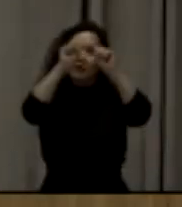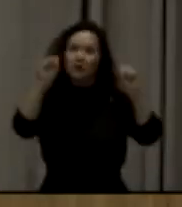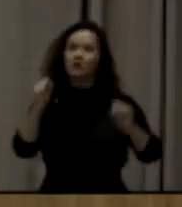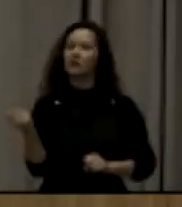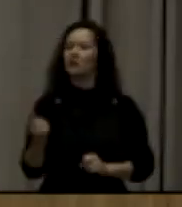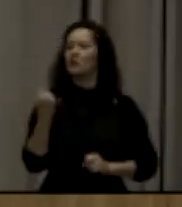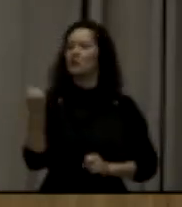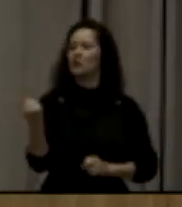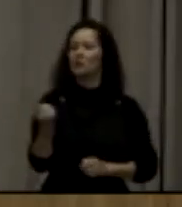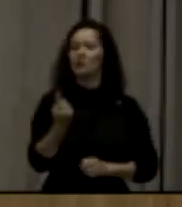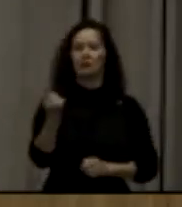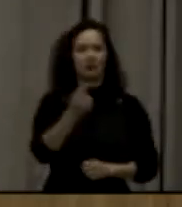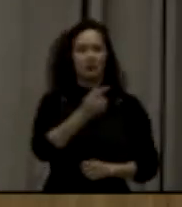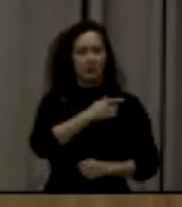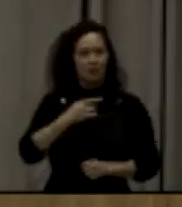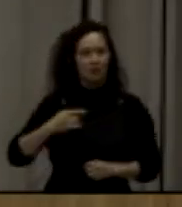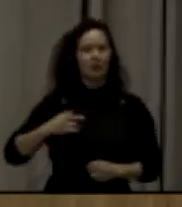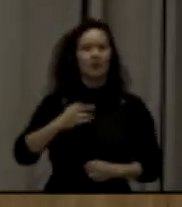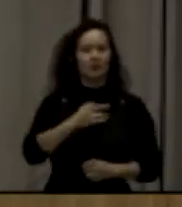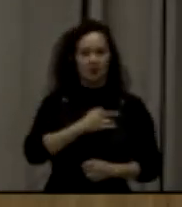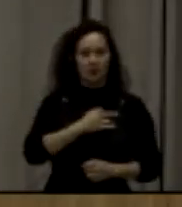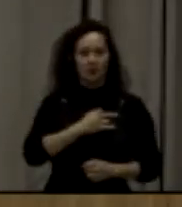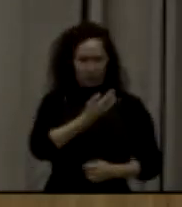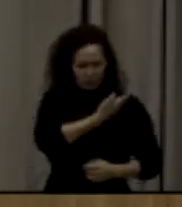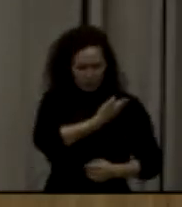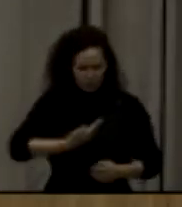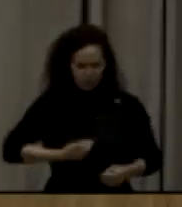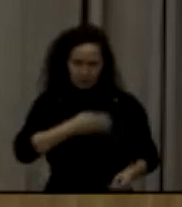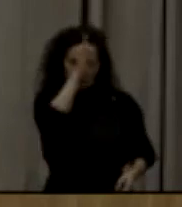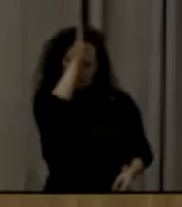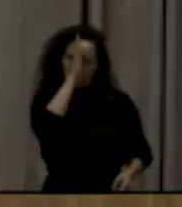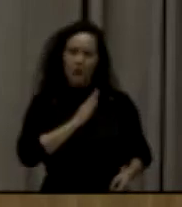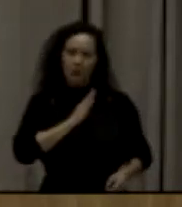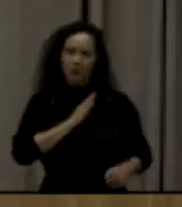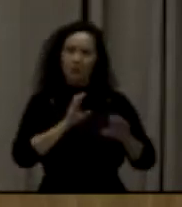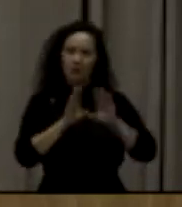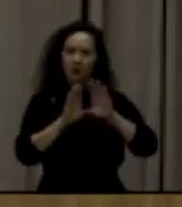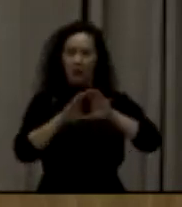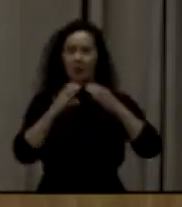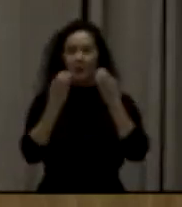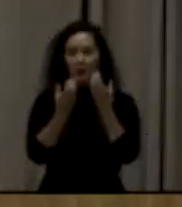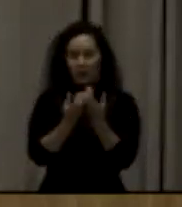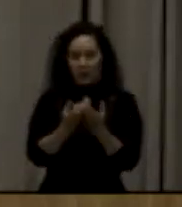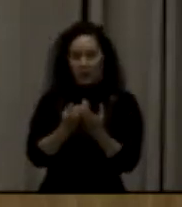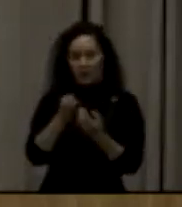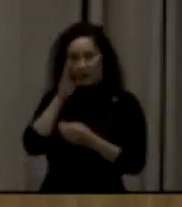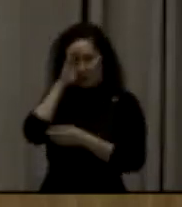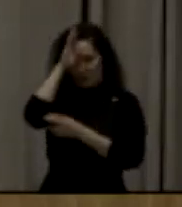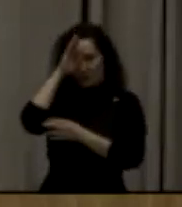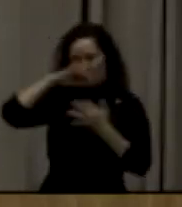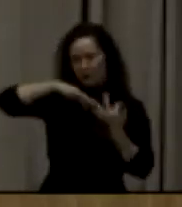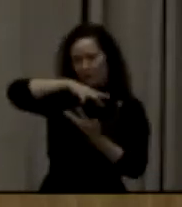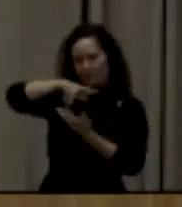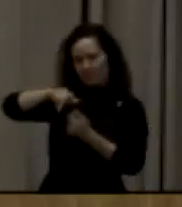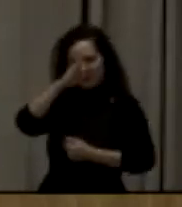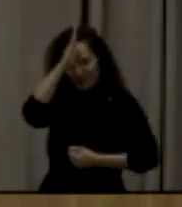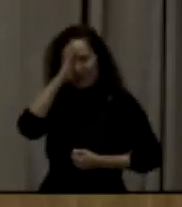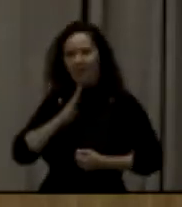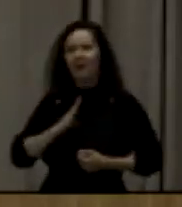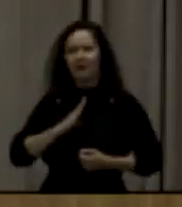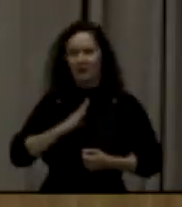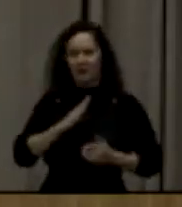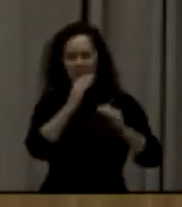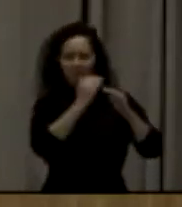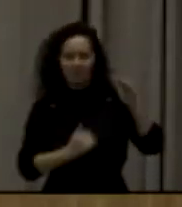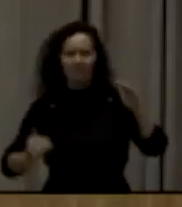único Público de salud Con los principios de universalidad gratuidad